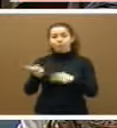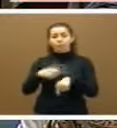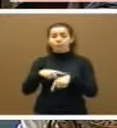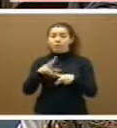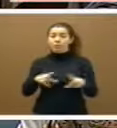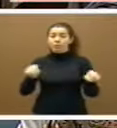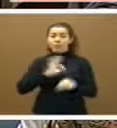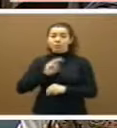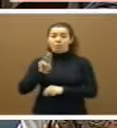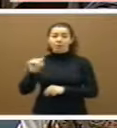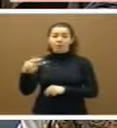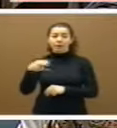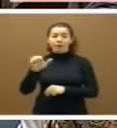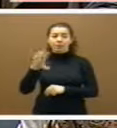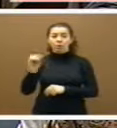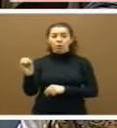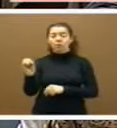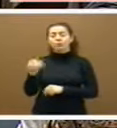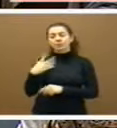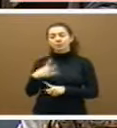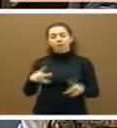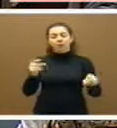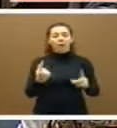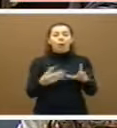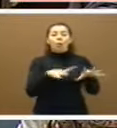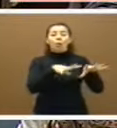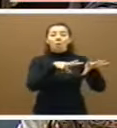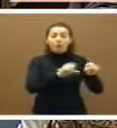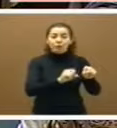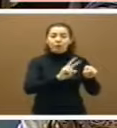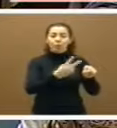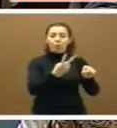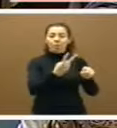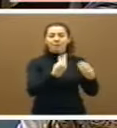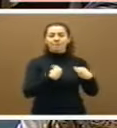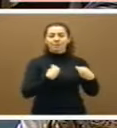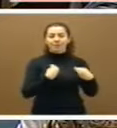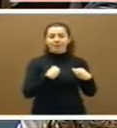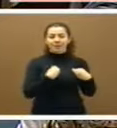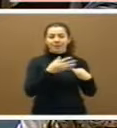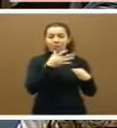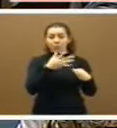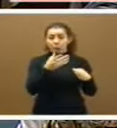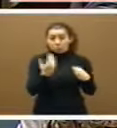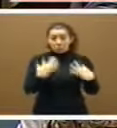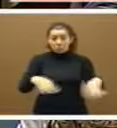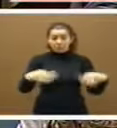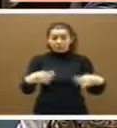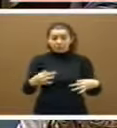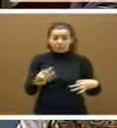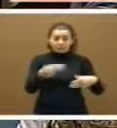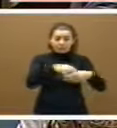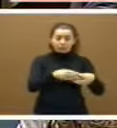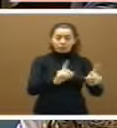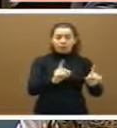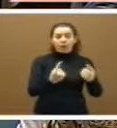señor Pacheco. En términos, como son las ocupaciones de vivienda de una segunda vivienda de personas que no la habitan habitualmente, habiendo una lista